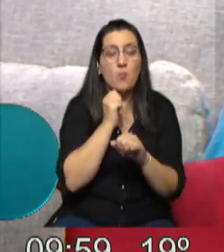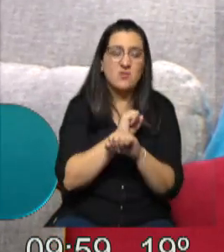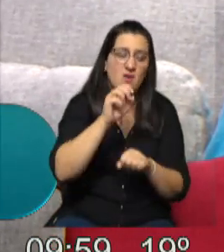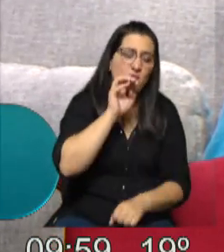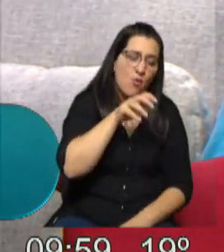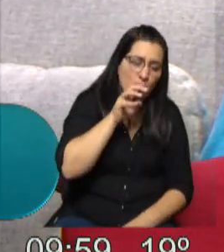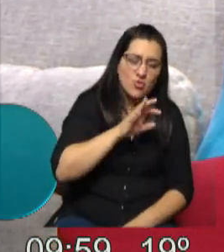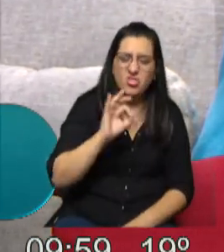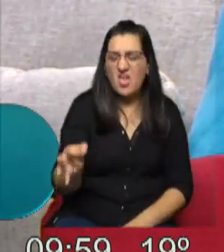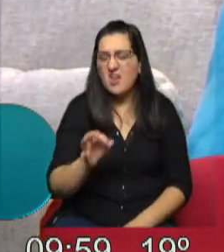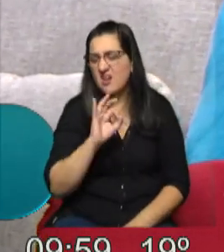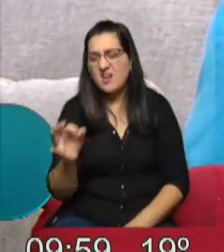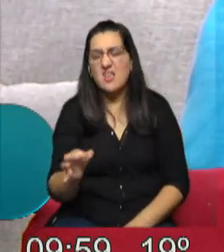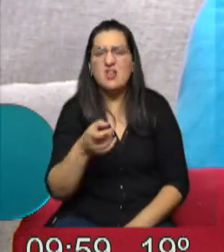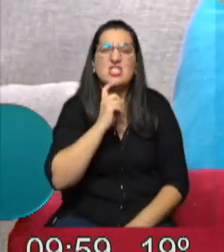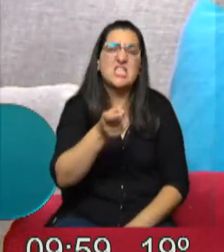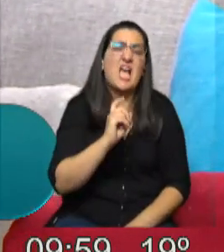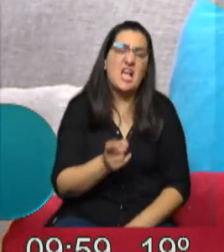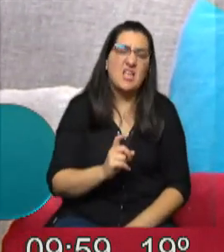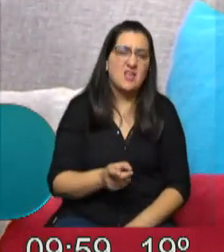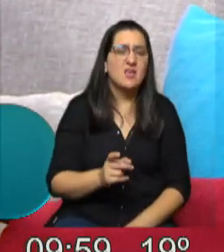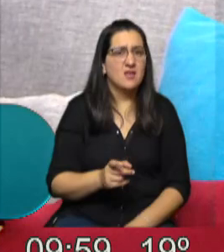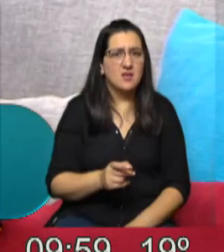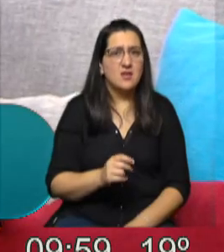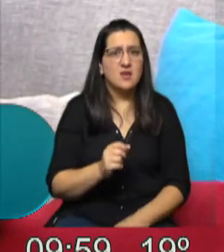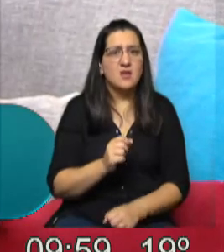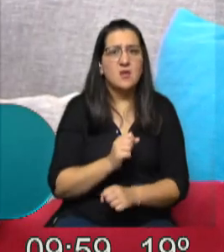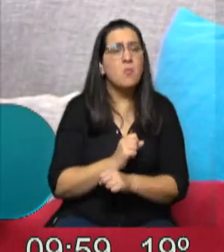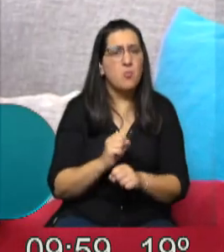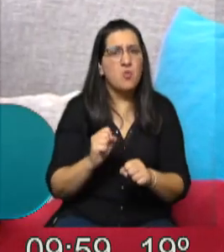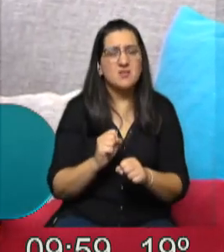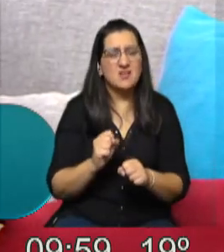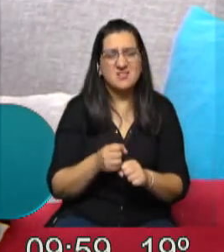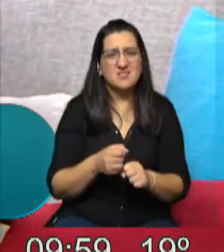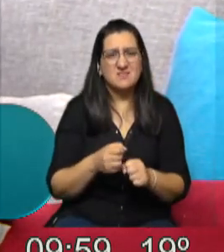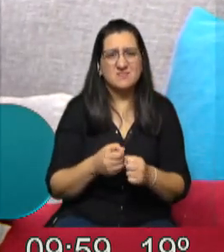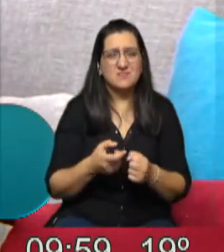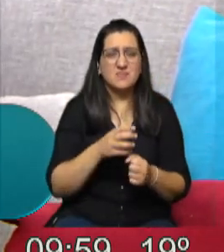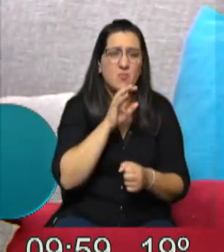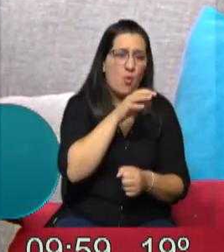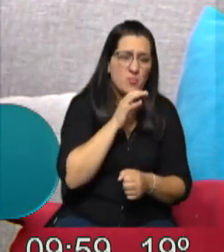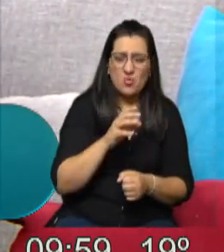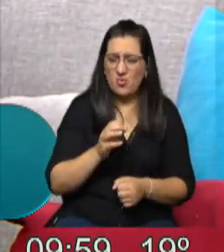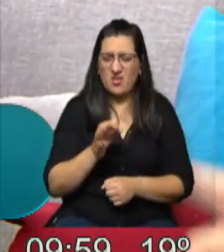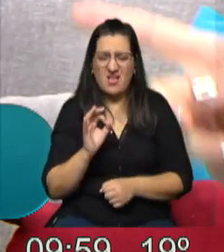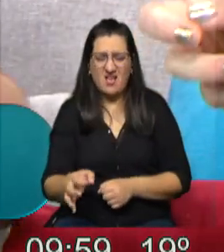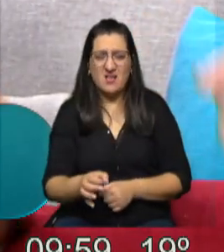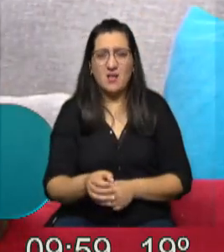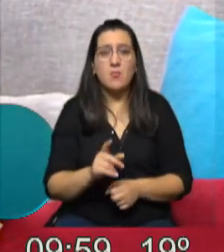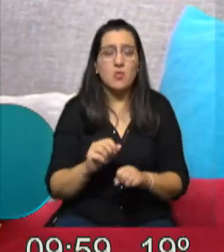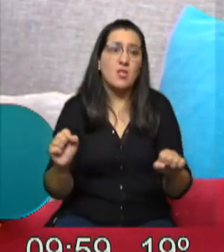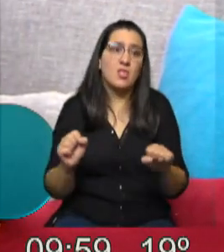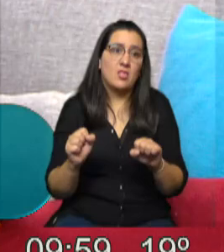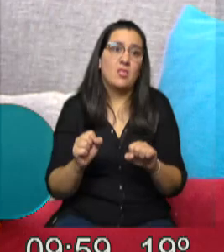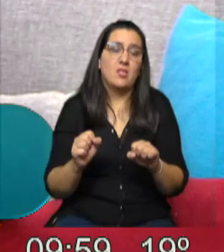vómitos, puede dar diarrea con sangre. O sea, y puede dar materia muy oscura, cualquiera de las dos. Puede dar shock, y